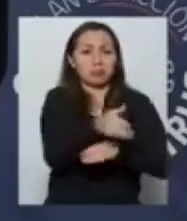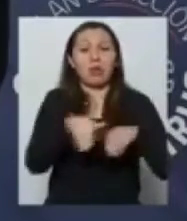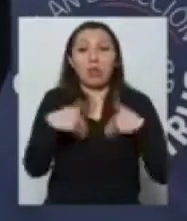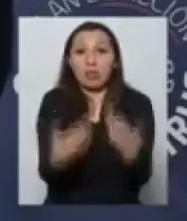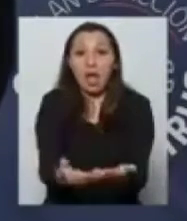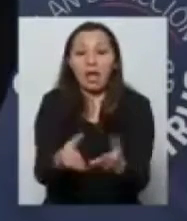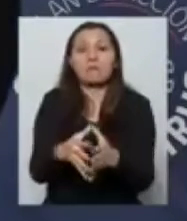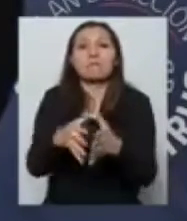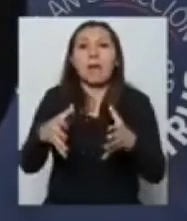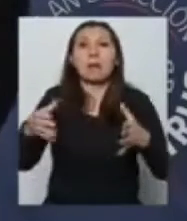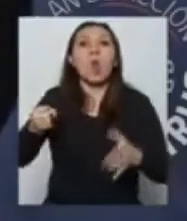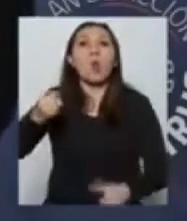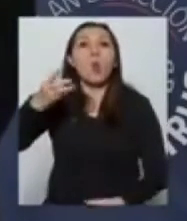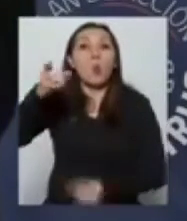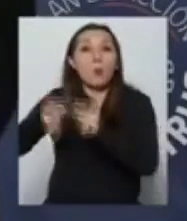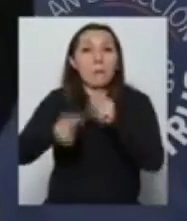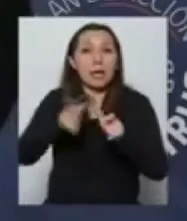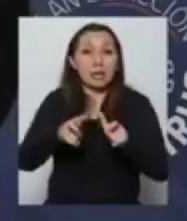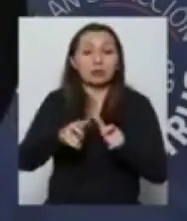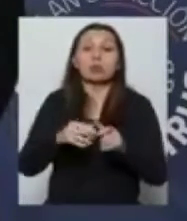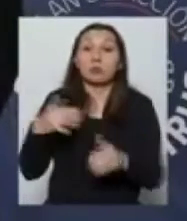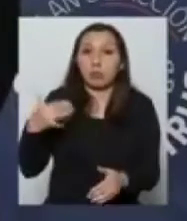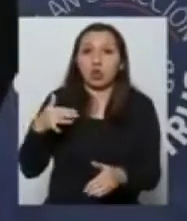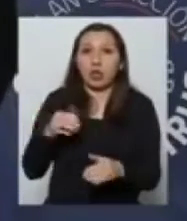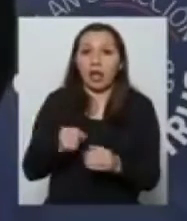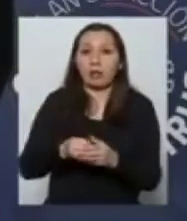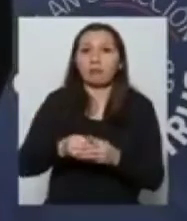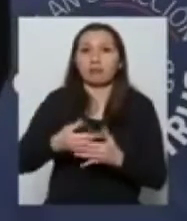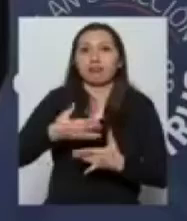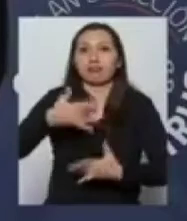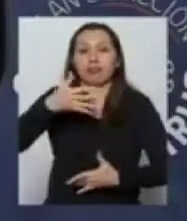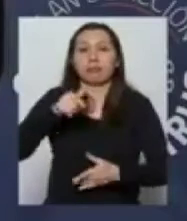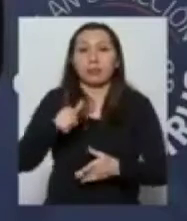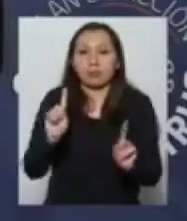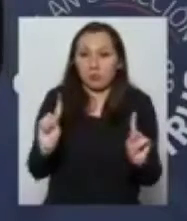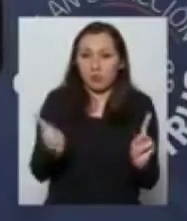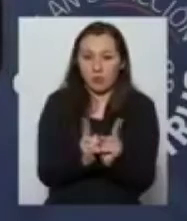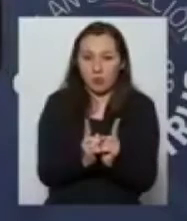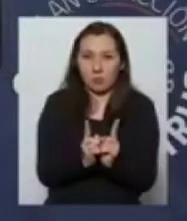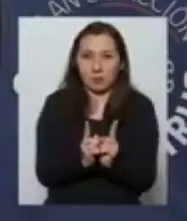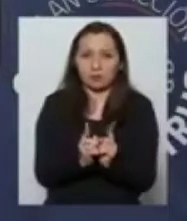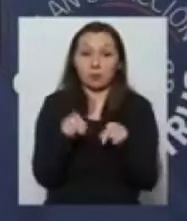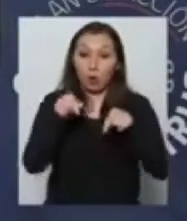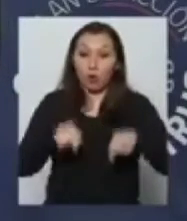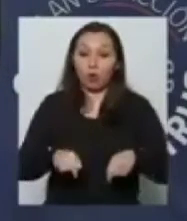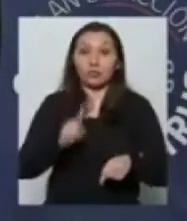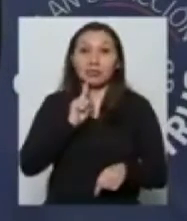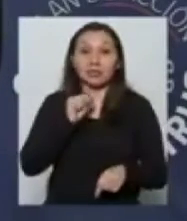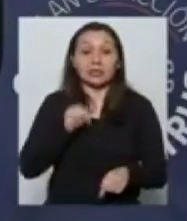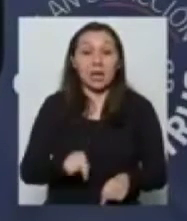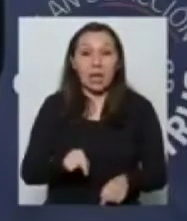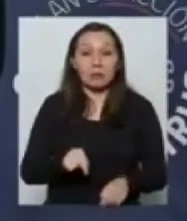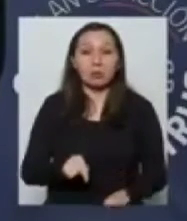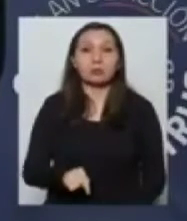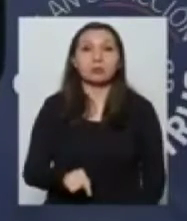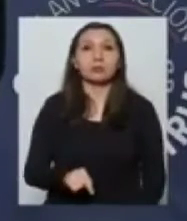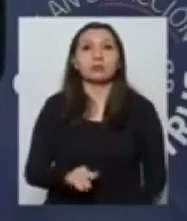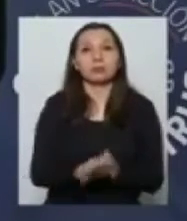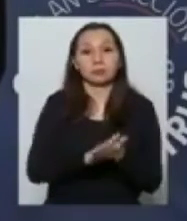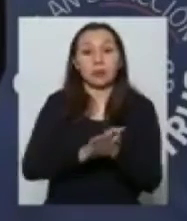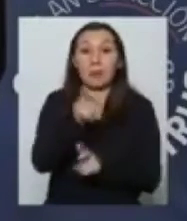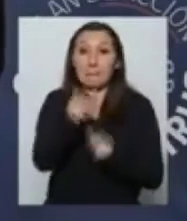va a ir aumentando en forma importante. En resumen, hoy día tenemos de